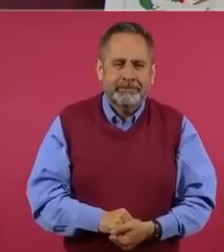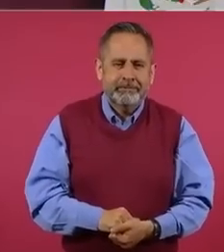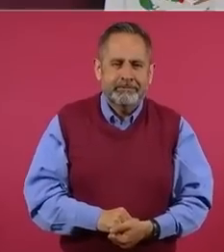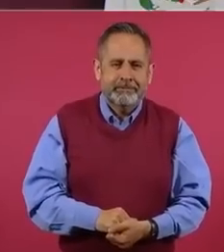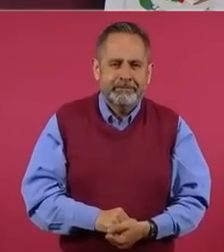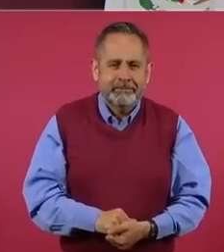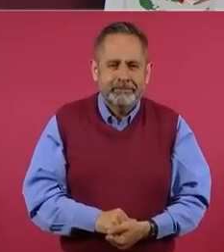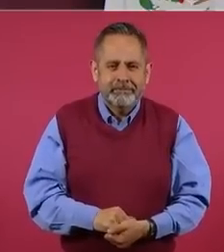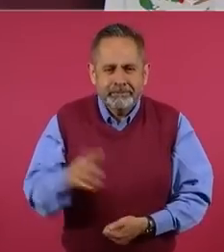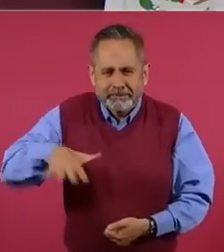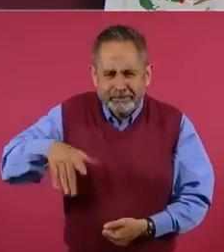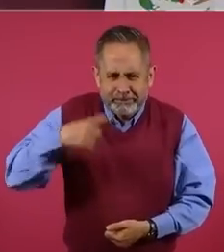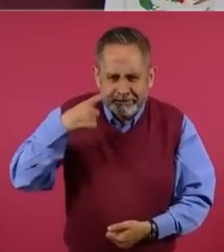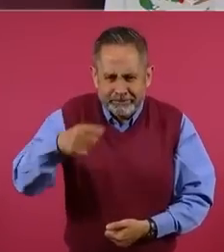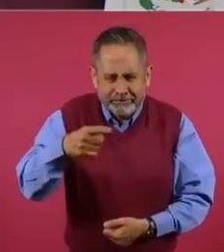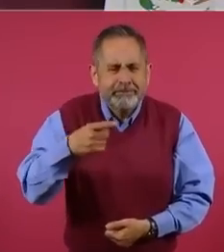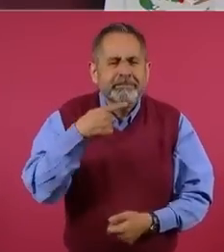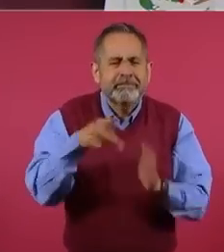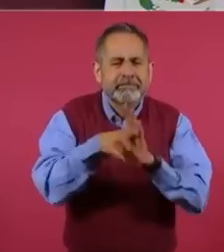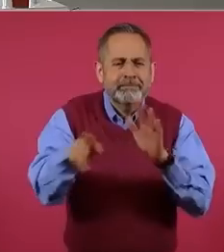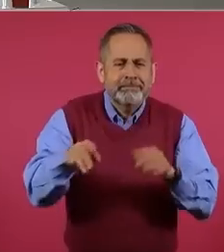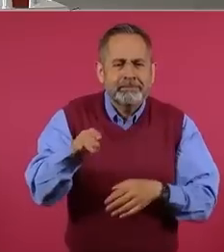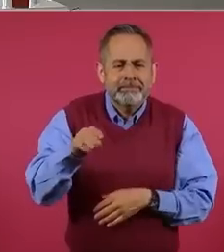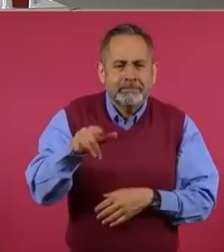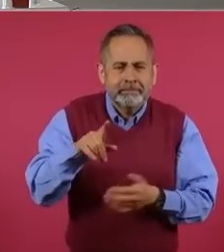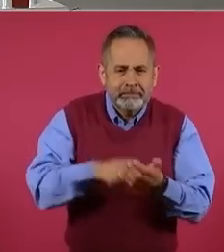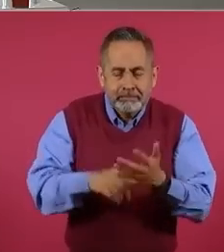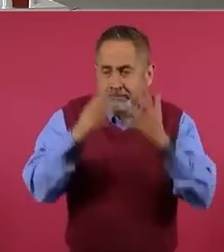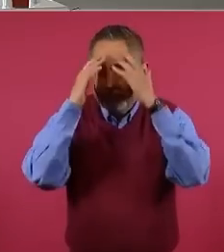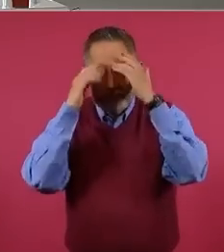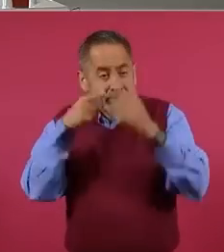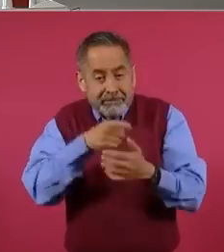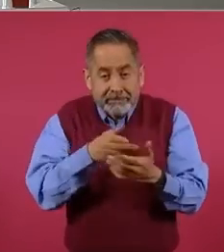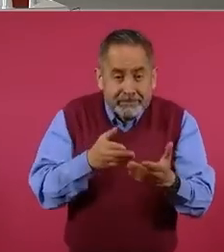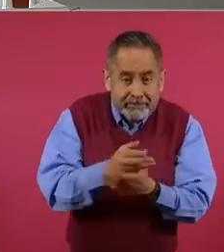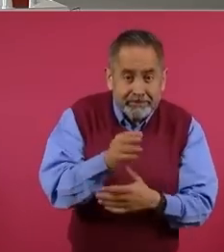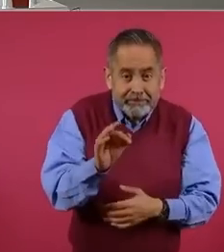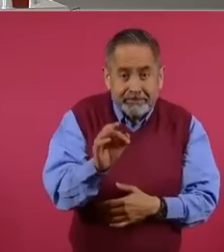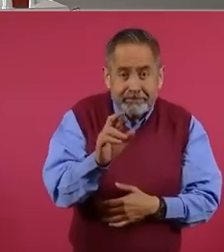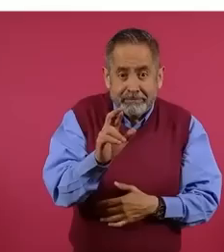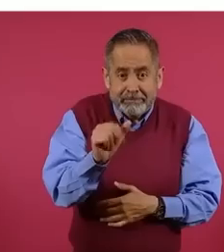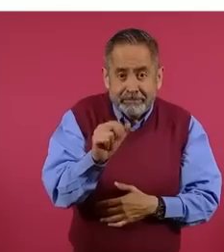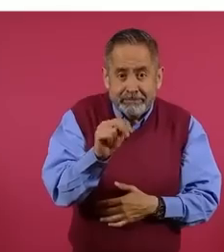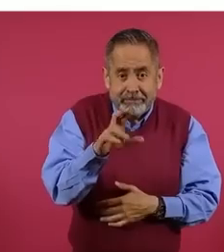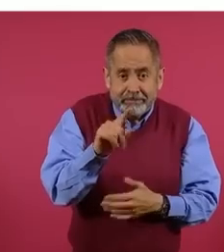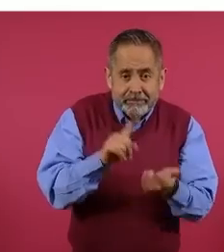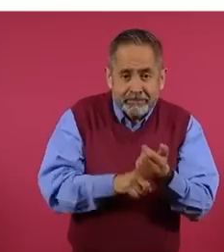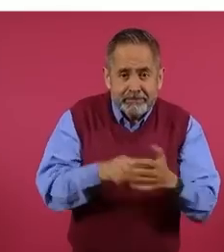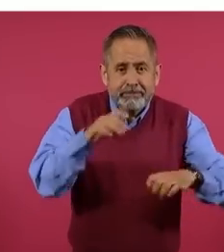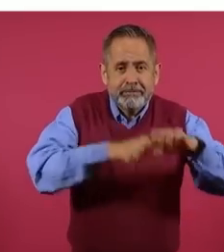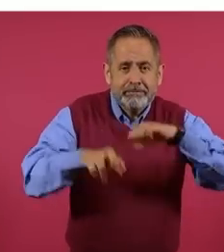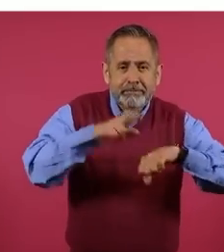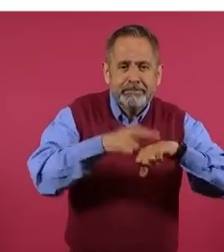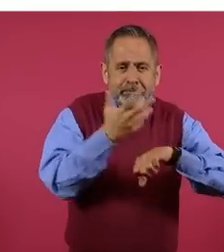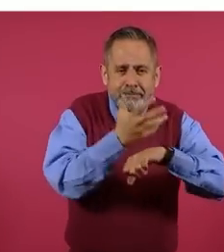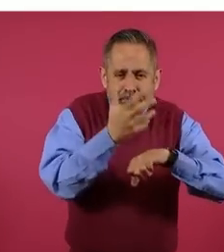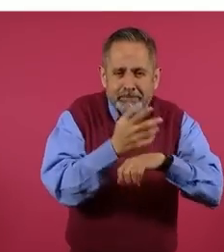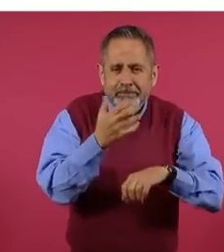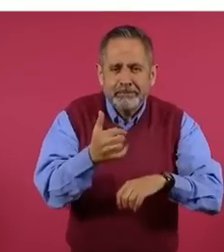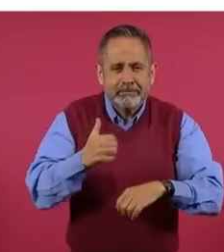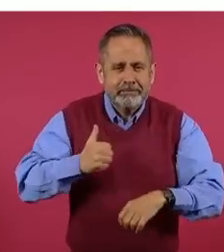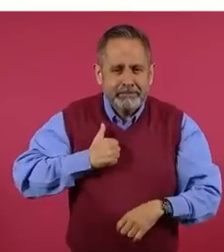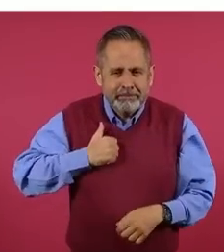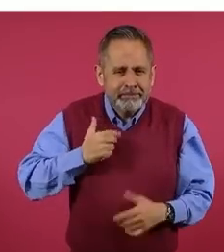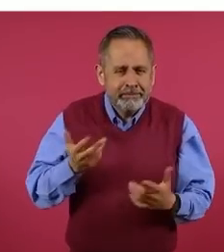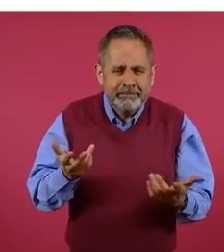A ver, esa de Milenio. Hasta Francisco se fue, embajadores de Estados Unidos y Canadá